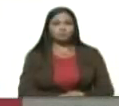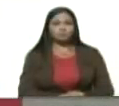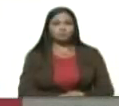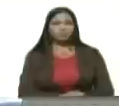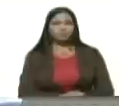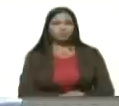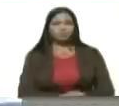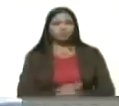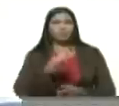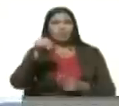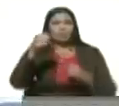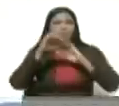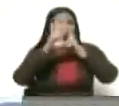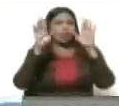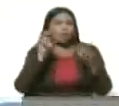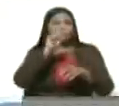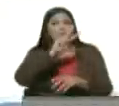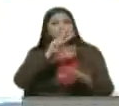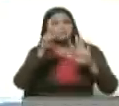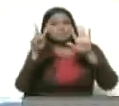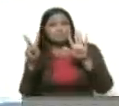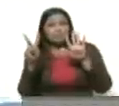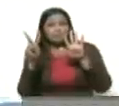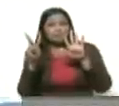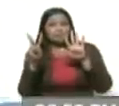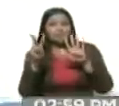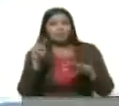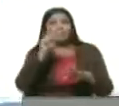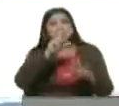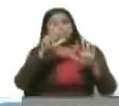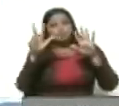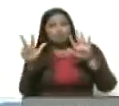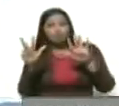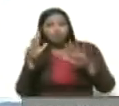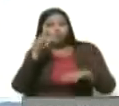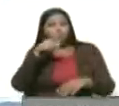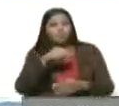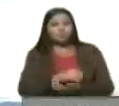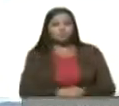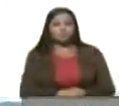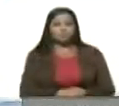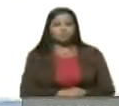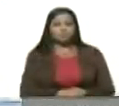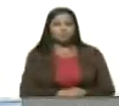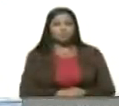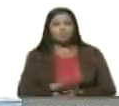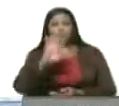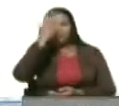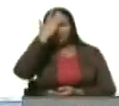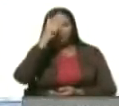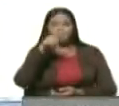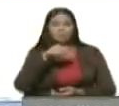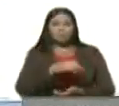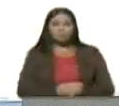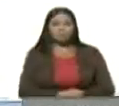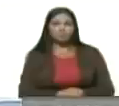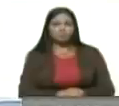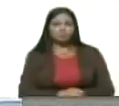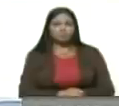Y luego, por supuesto, 27 y 28 de febrero.